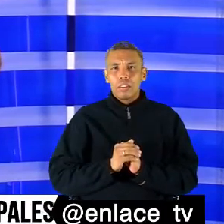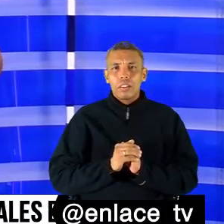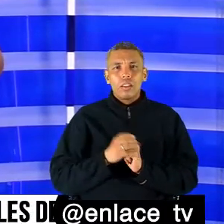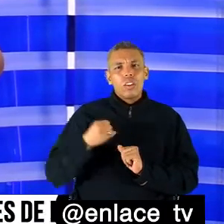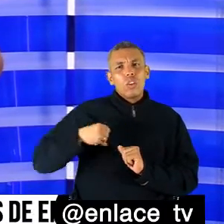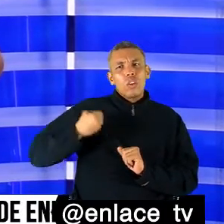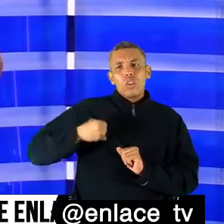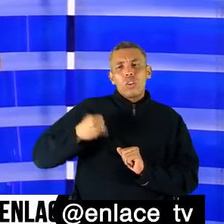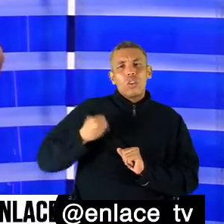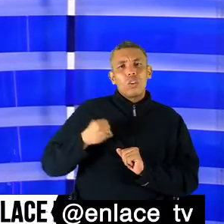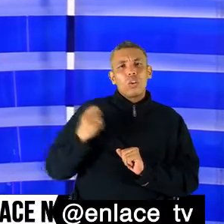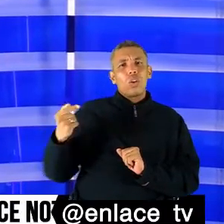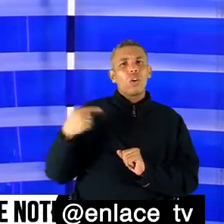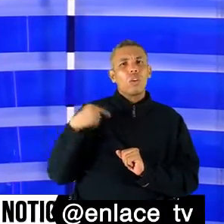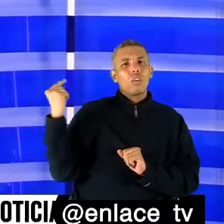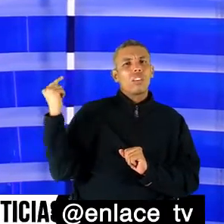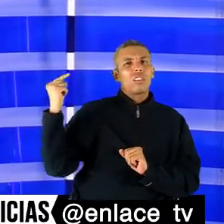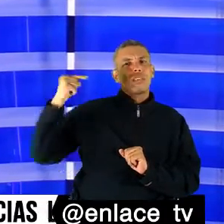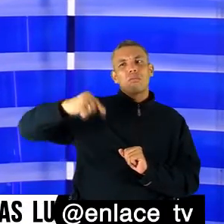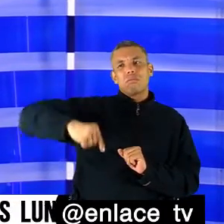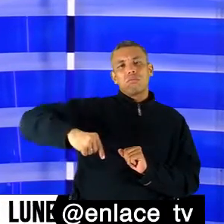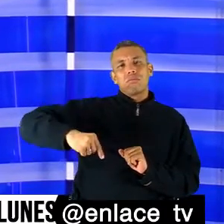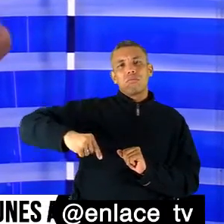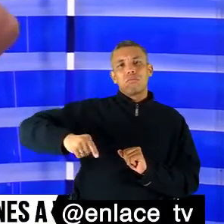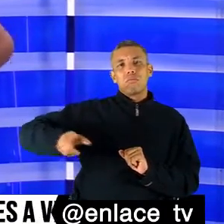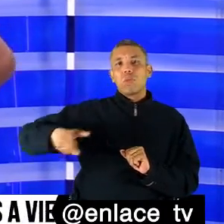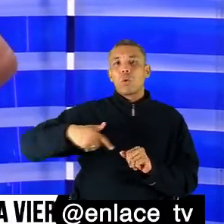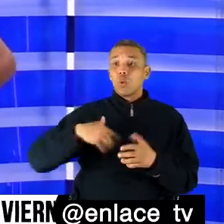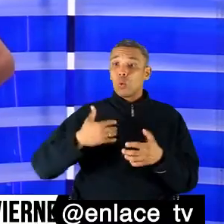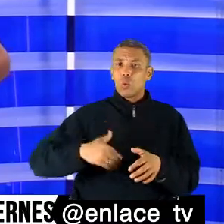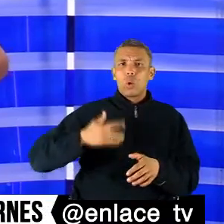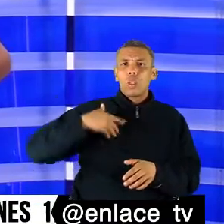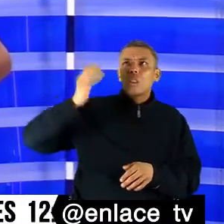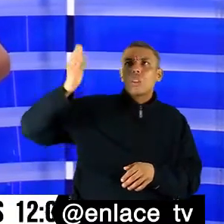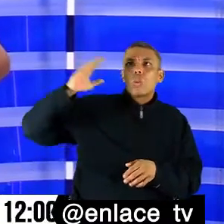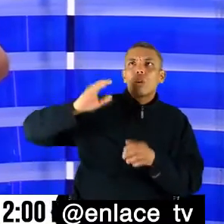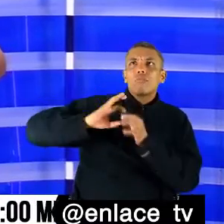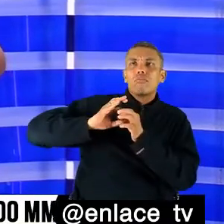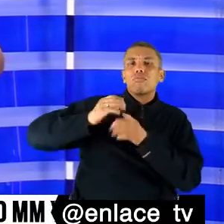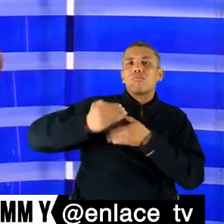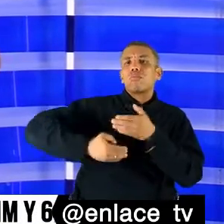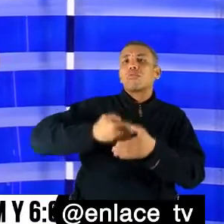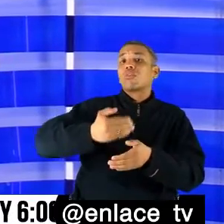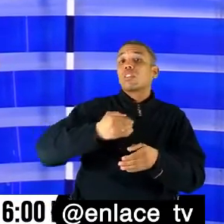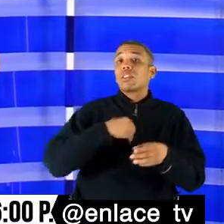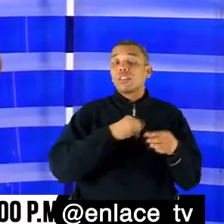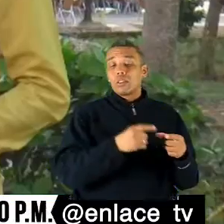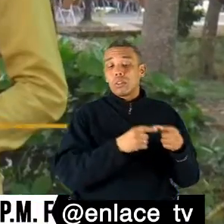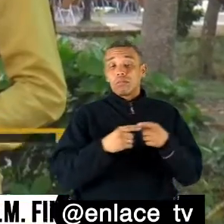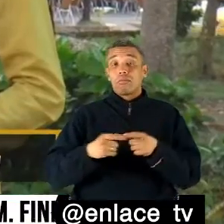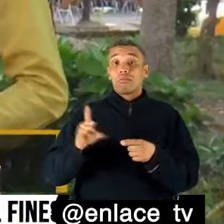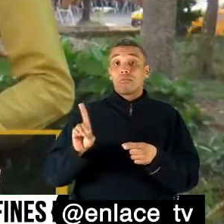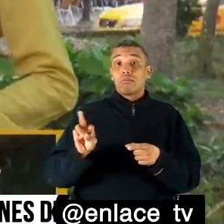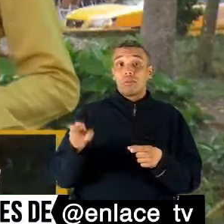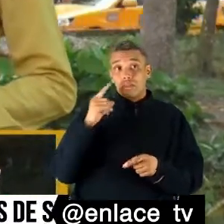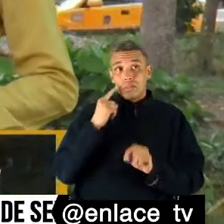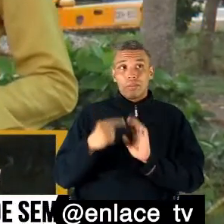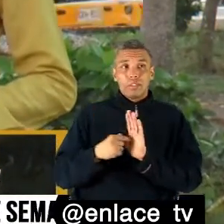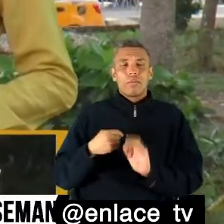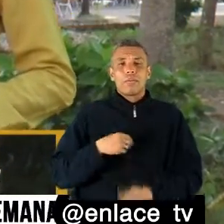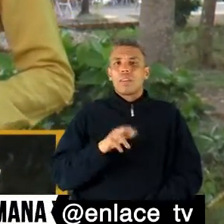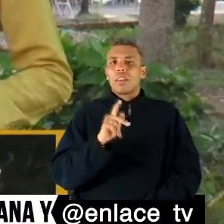en Barranca Bermeja. Habló de su proceso espiritual y de su trabajo discográfico. Como QDF, que